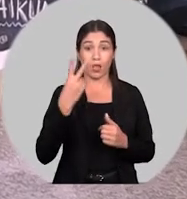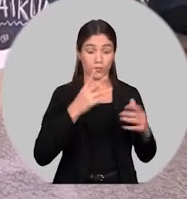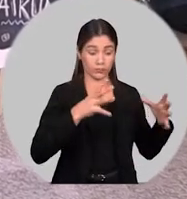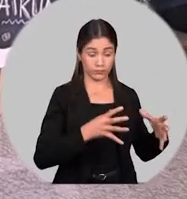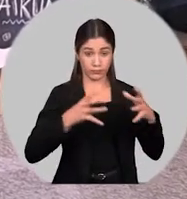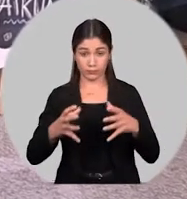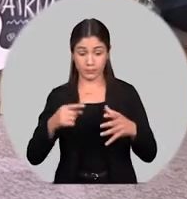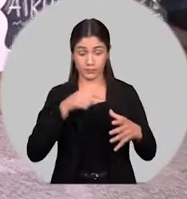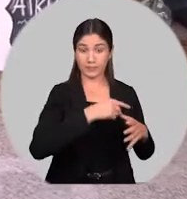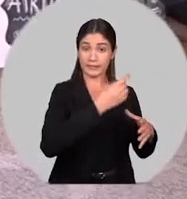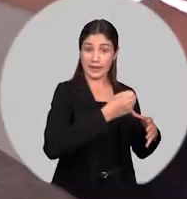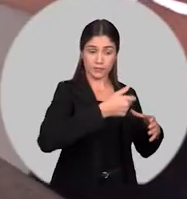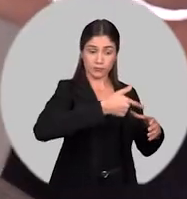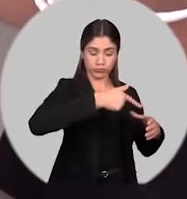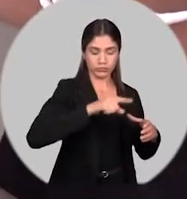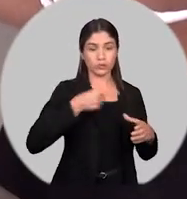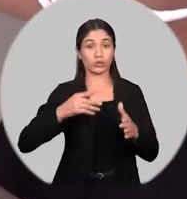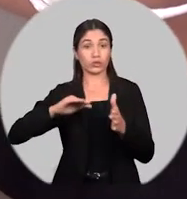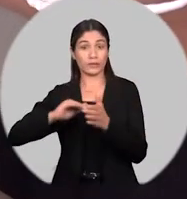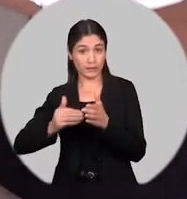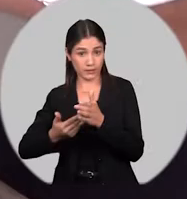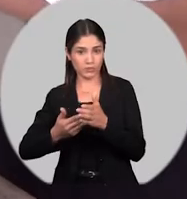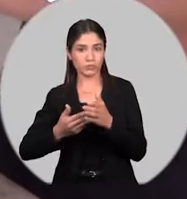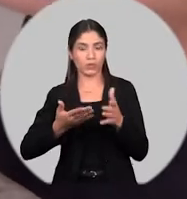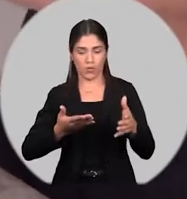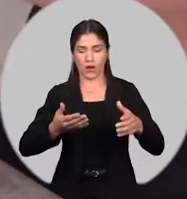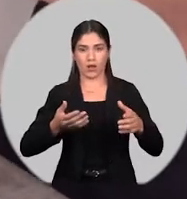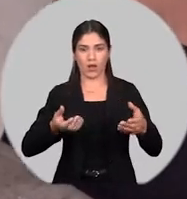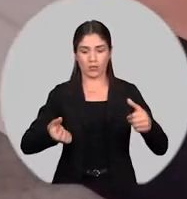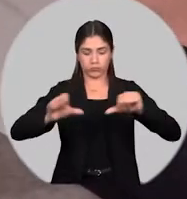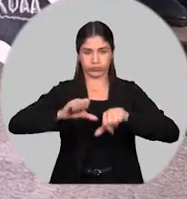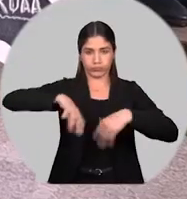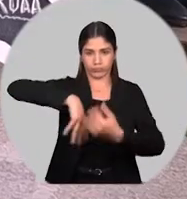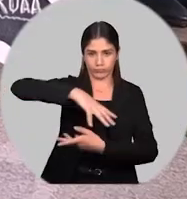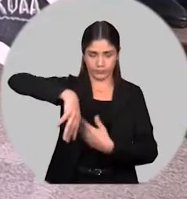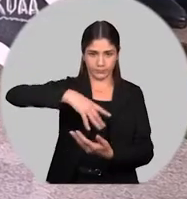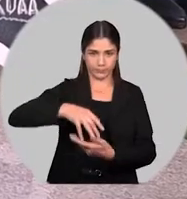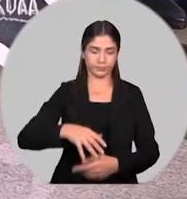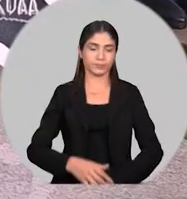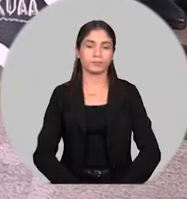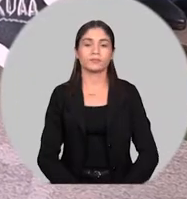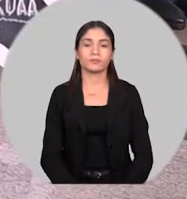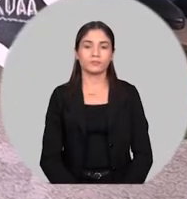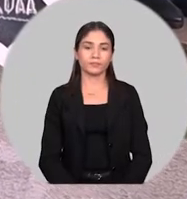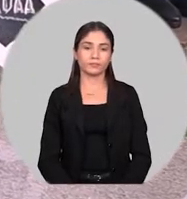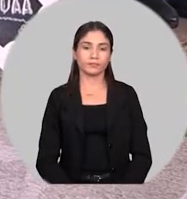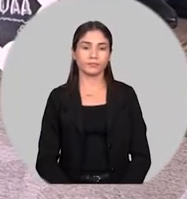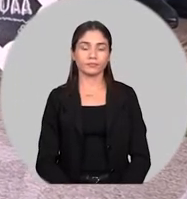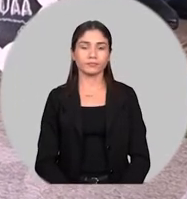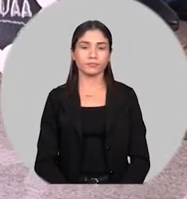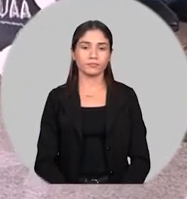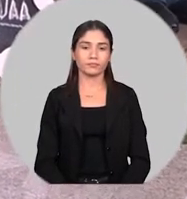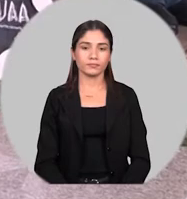incorporando nuestra crema de leche. punto